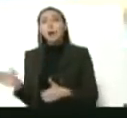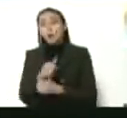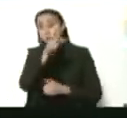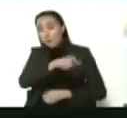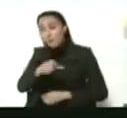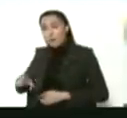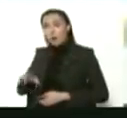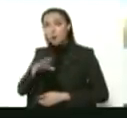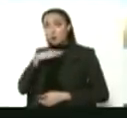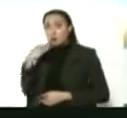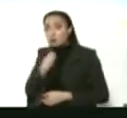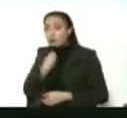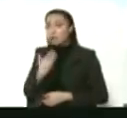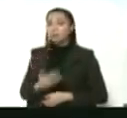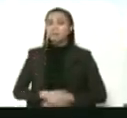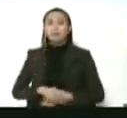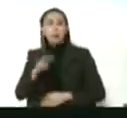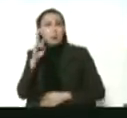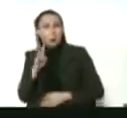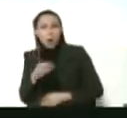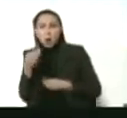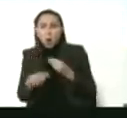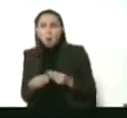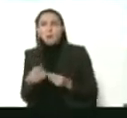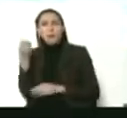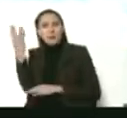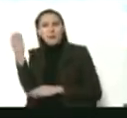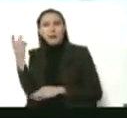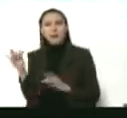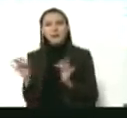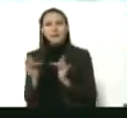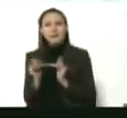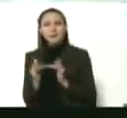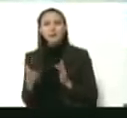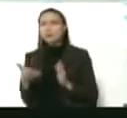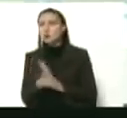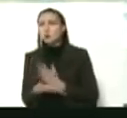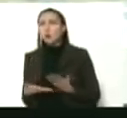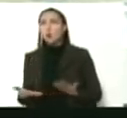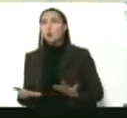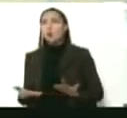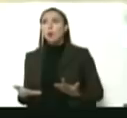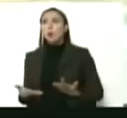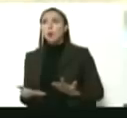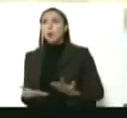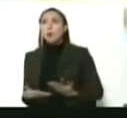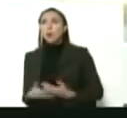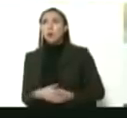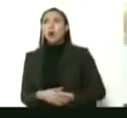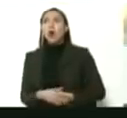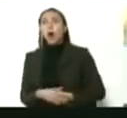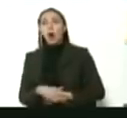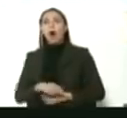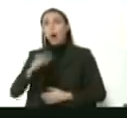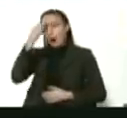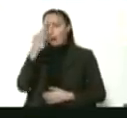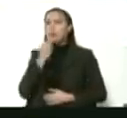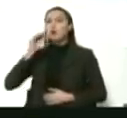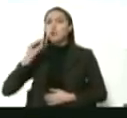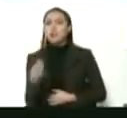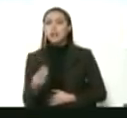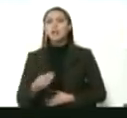ver cómo marchan las brigadas. Vamos a hacer un pase a Los Teques,